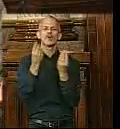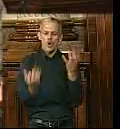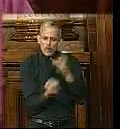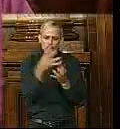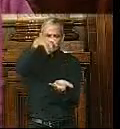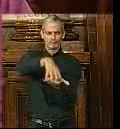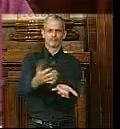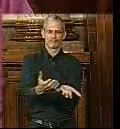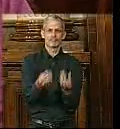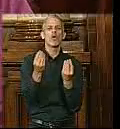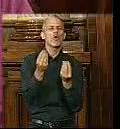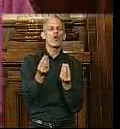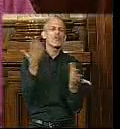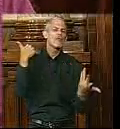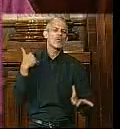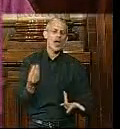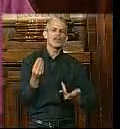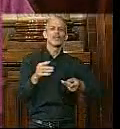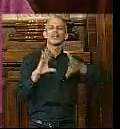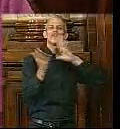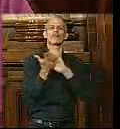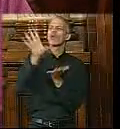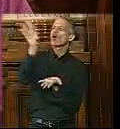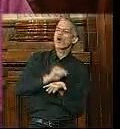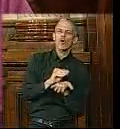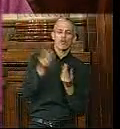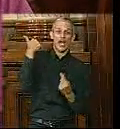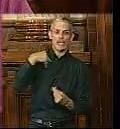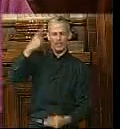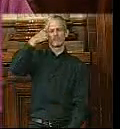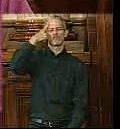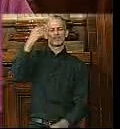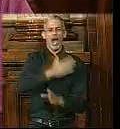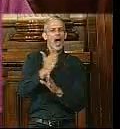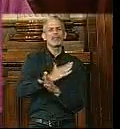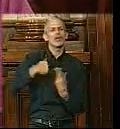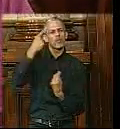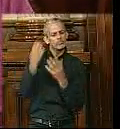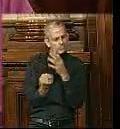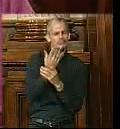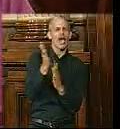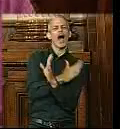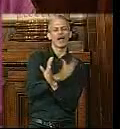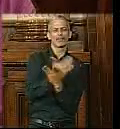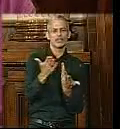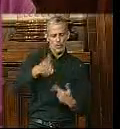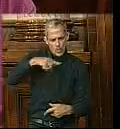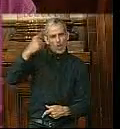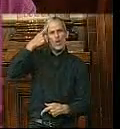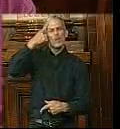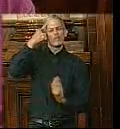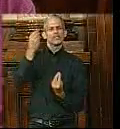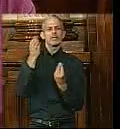¿Cómo fue el modelo de Canales cuando lo pensaron? ¿Cómo lo pensaron? Nosotros lo